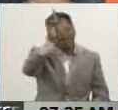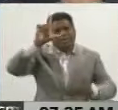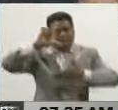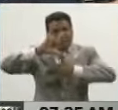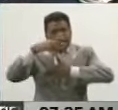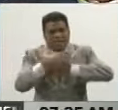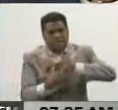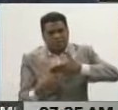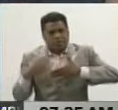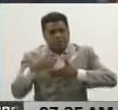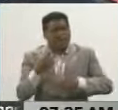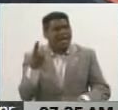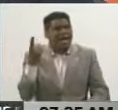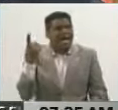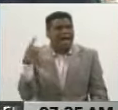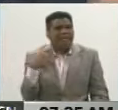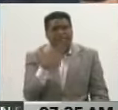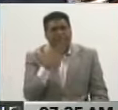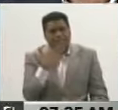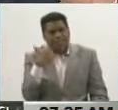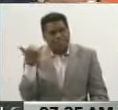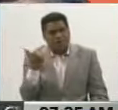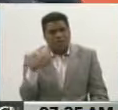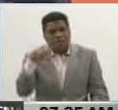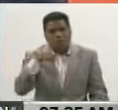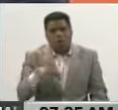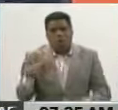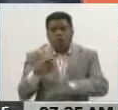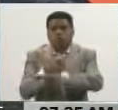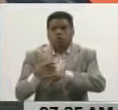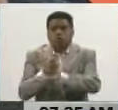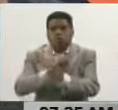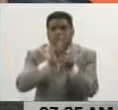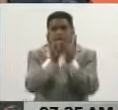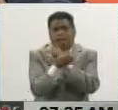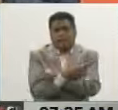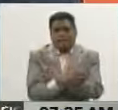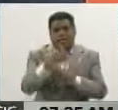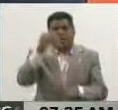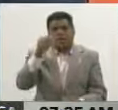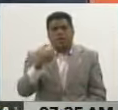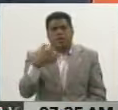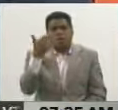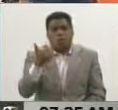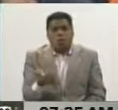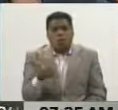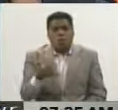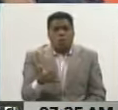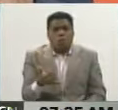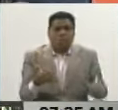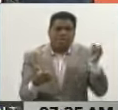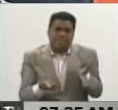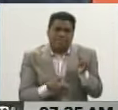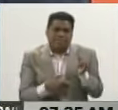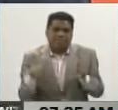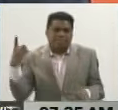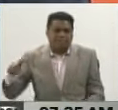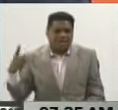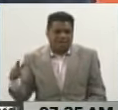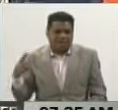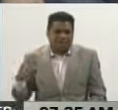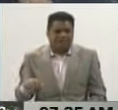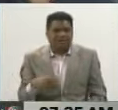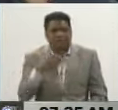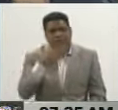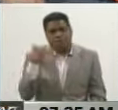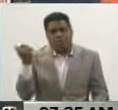que antes tuvieron mejores condiciones y que sus gobiernos cambiaron y que ahora son gobiernos neoliberales. Los trabajadores y trabajadoras de la